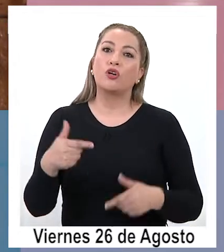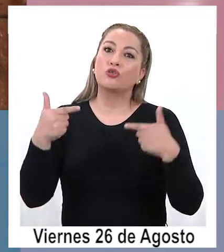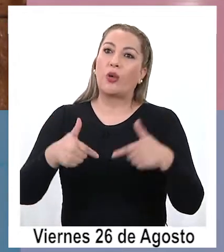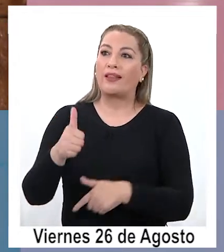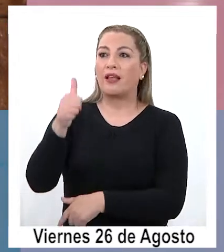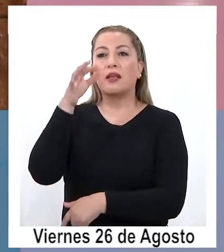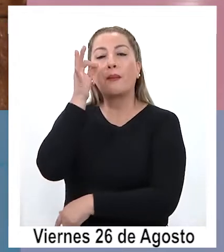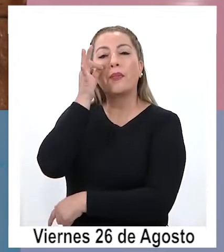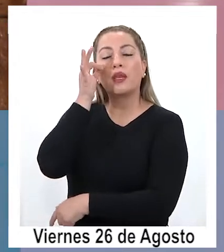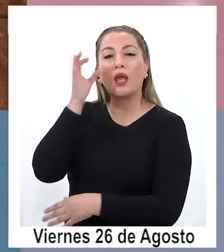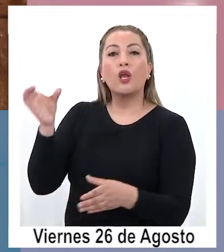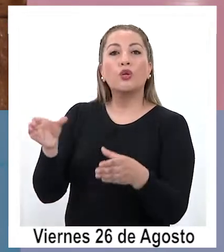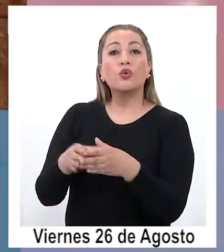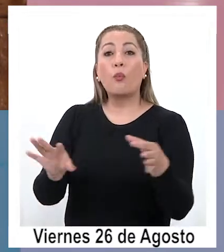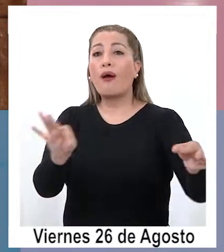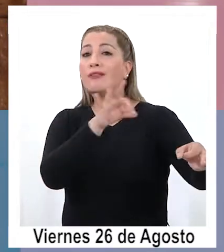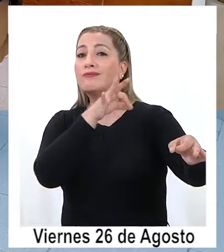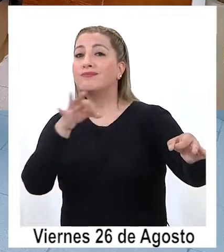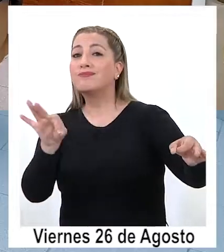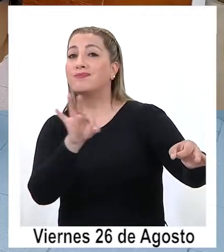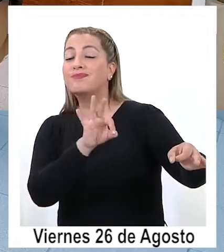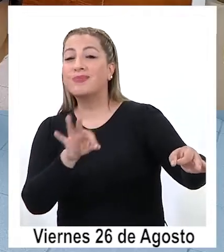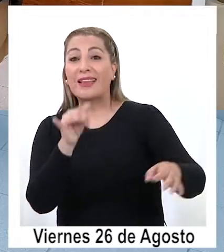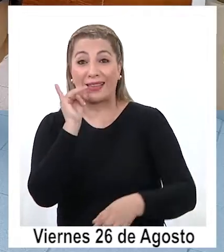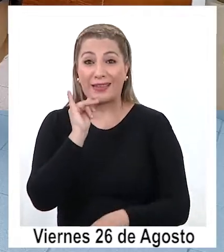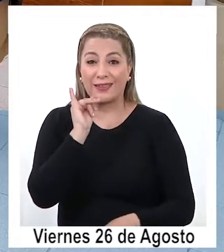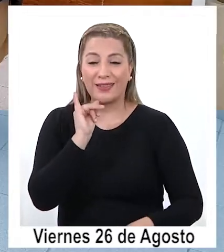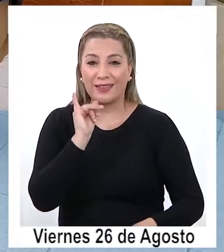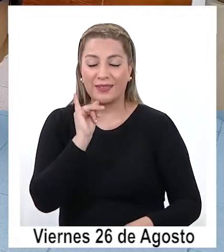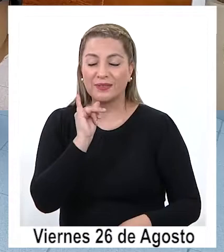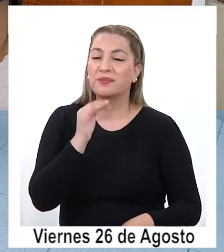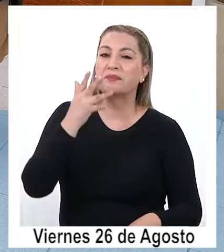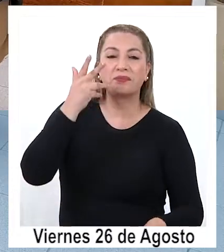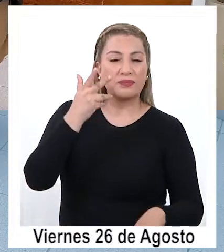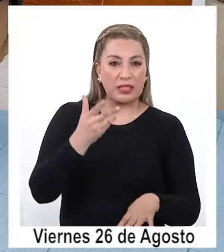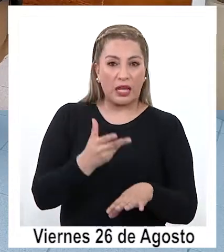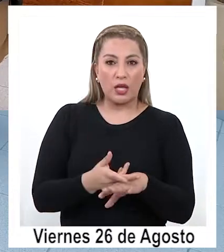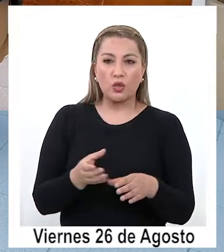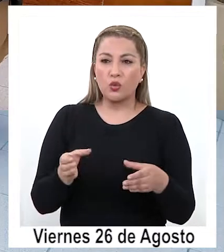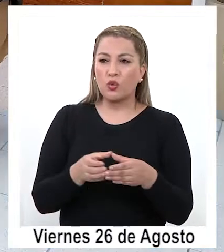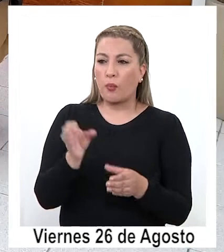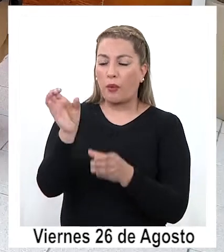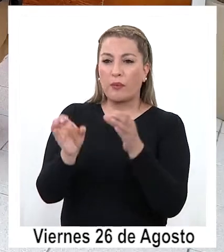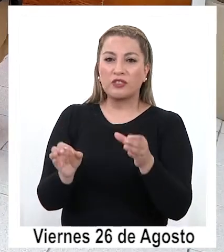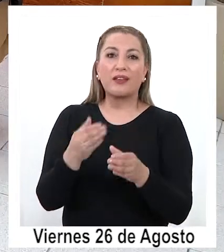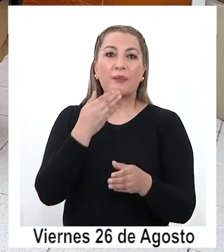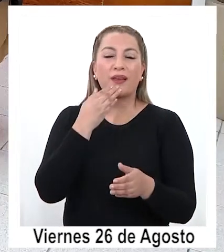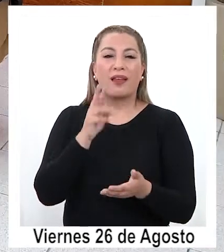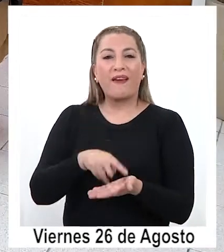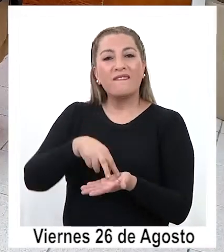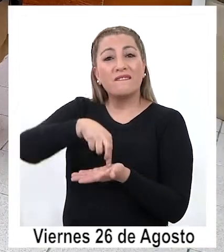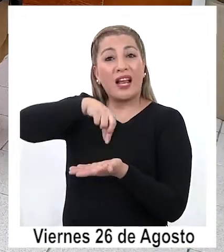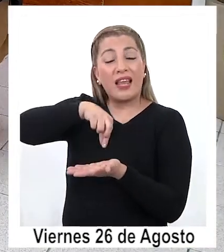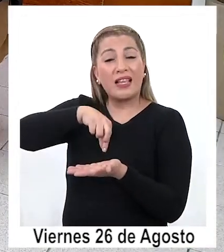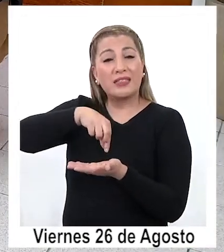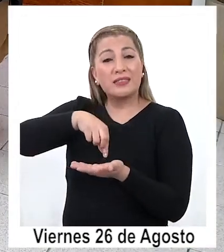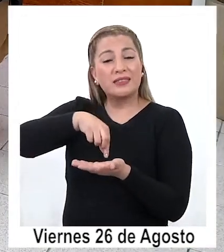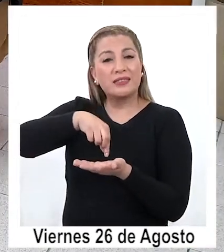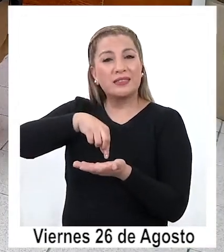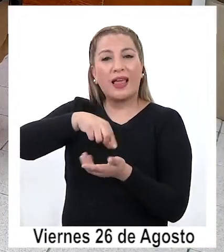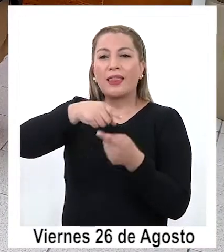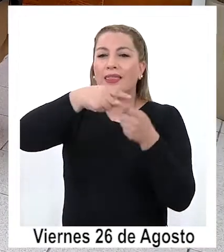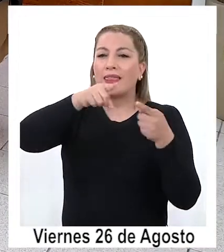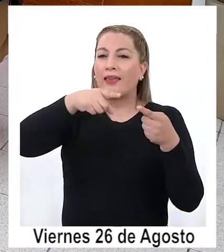ayer de ver la orquesta regional hay un elenco estable de ballet existen una